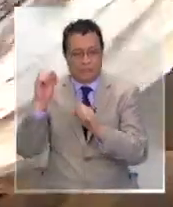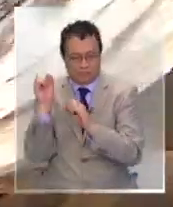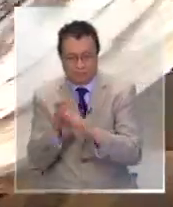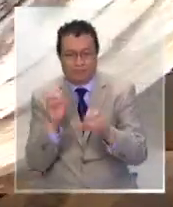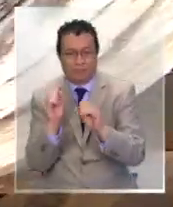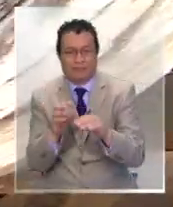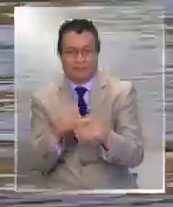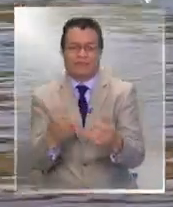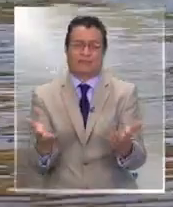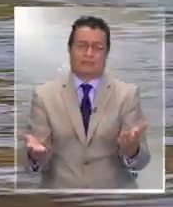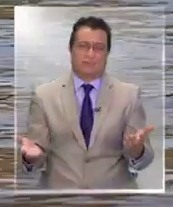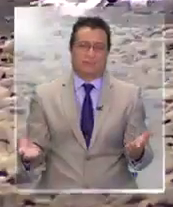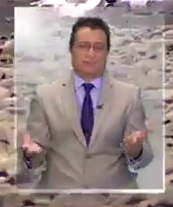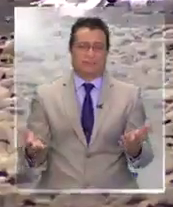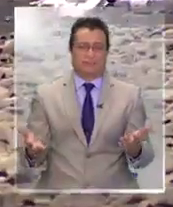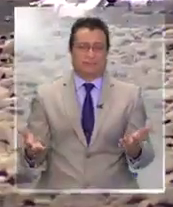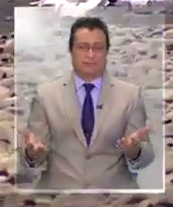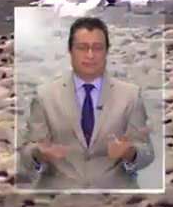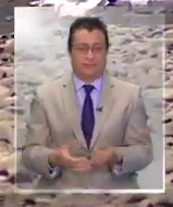Mapocho.